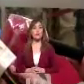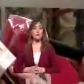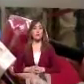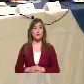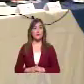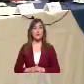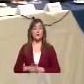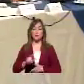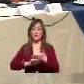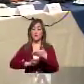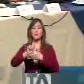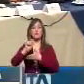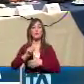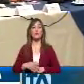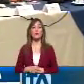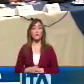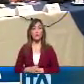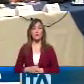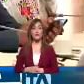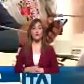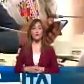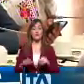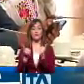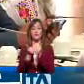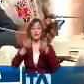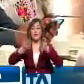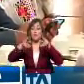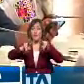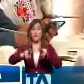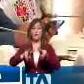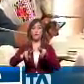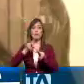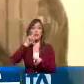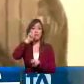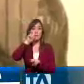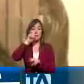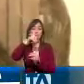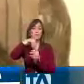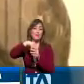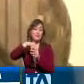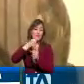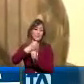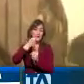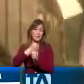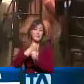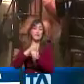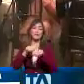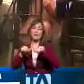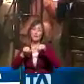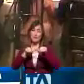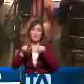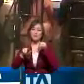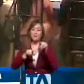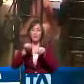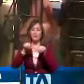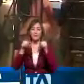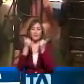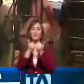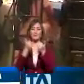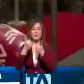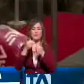venia en ese sentido. Esto sería no solo para asambleístas, sino también para funcionarios legislativos. Algunos parlamentarios tienen